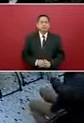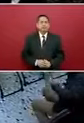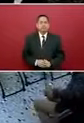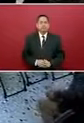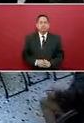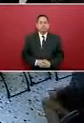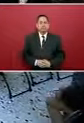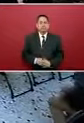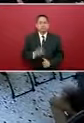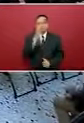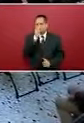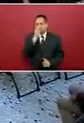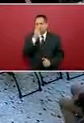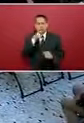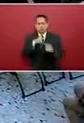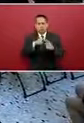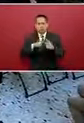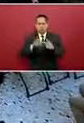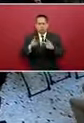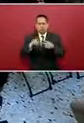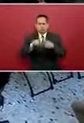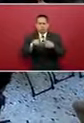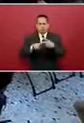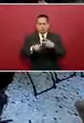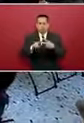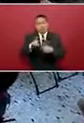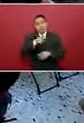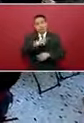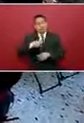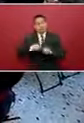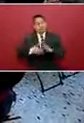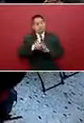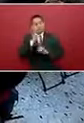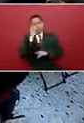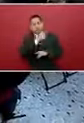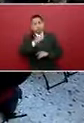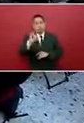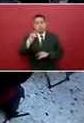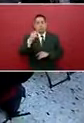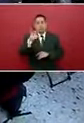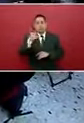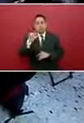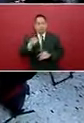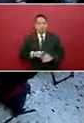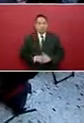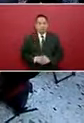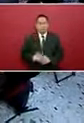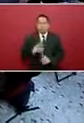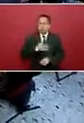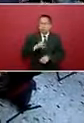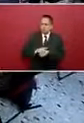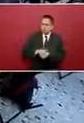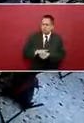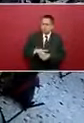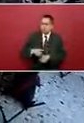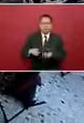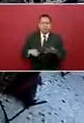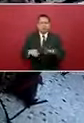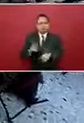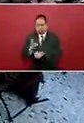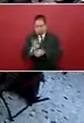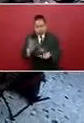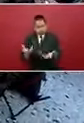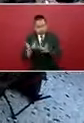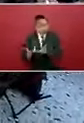Dos más, vamos hasta, sí. Tenemos que ir a Iguala, a ver. Buenos días, señor presidente, Esteban Durán de Vanguardia. Les invito a